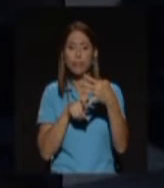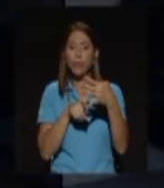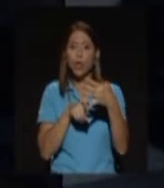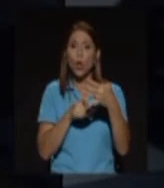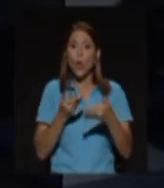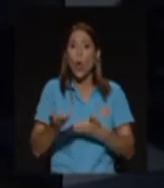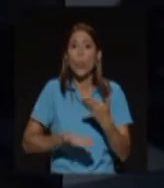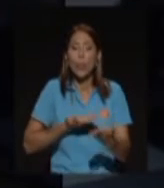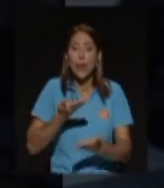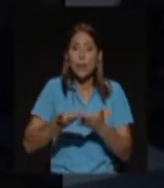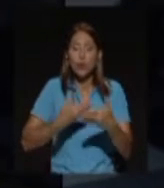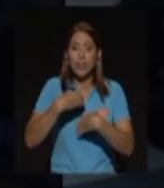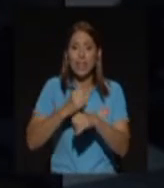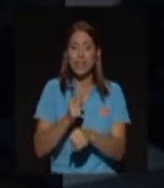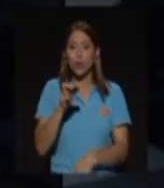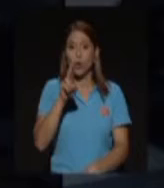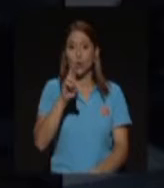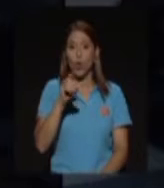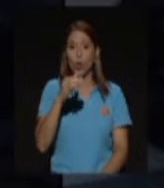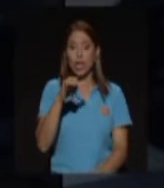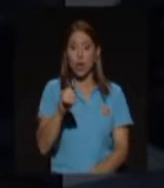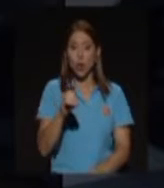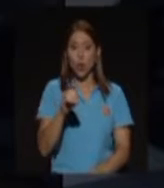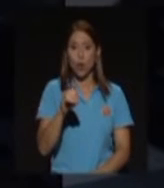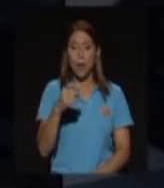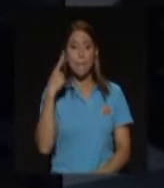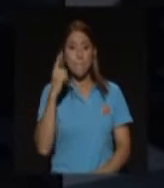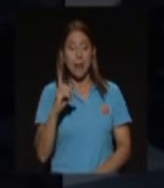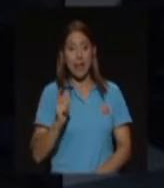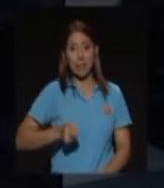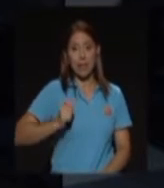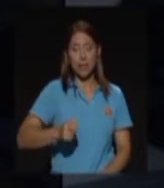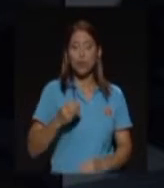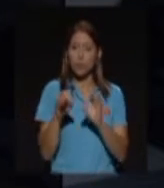contribuciones de don Rodrigo al derecho que son muy importantes